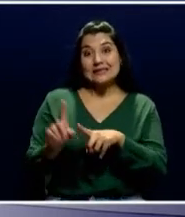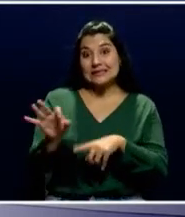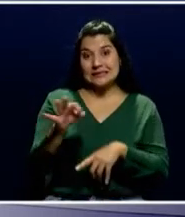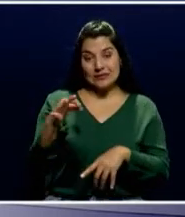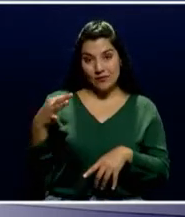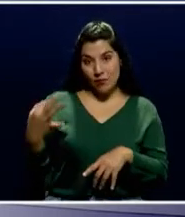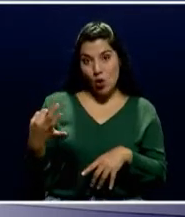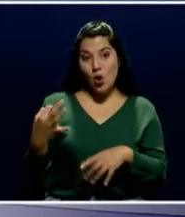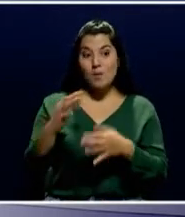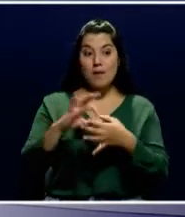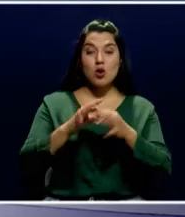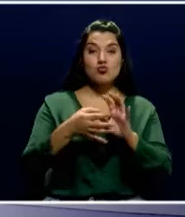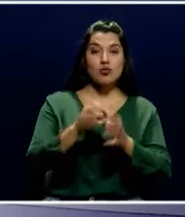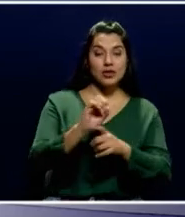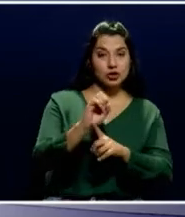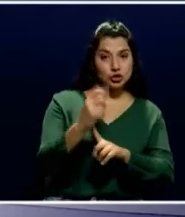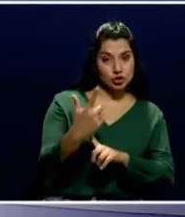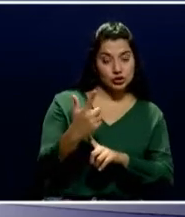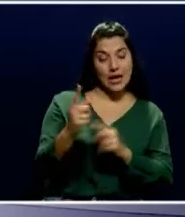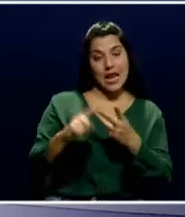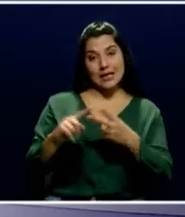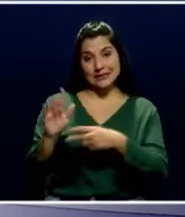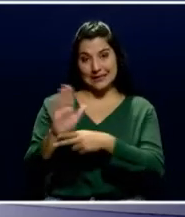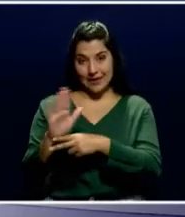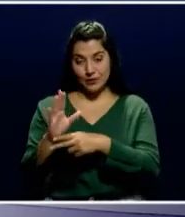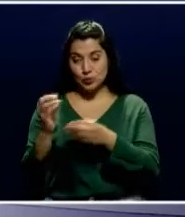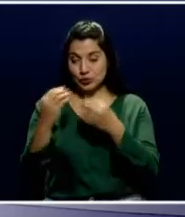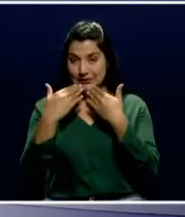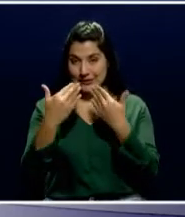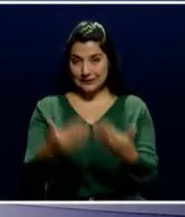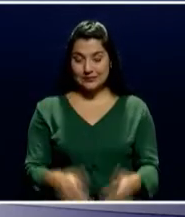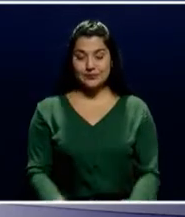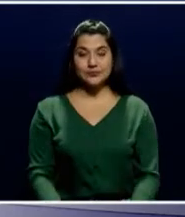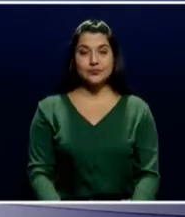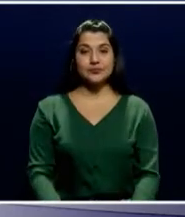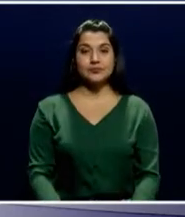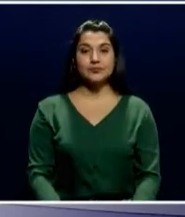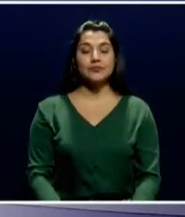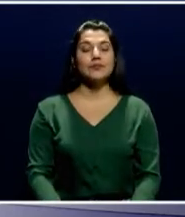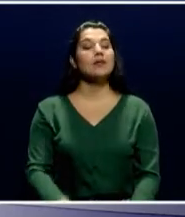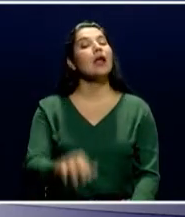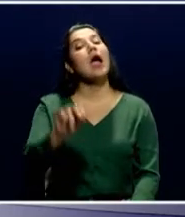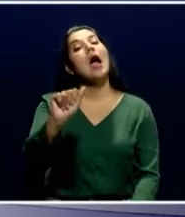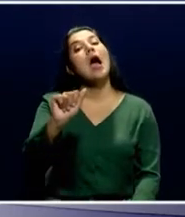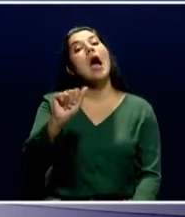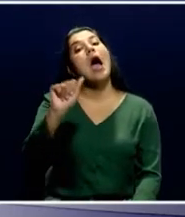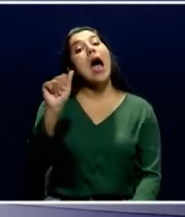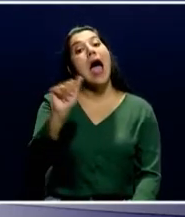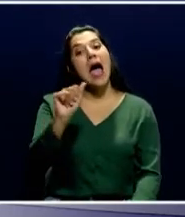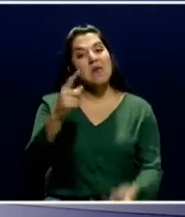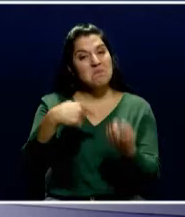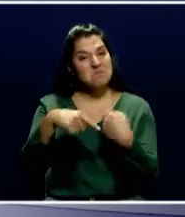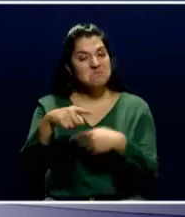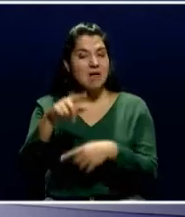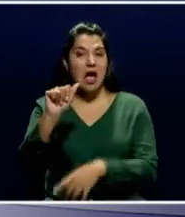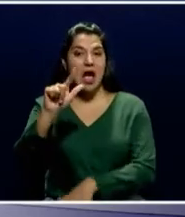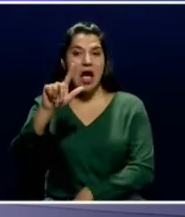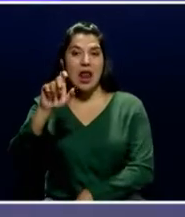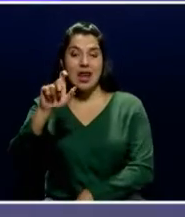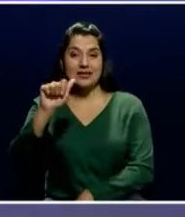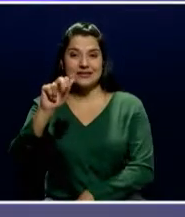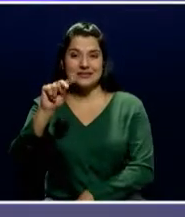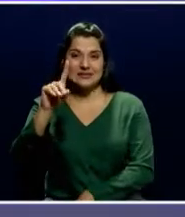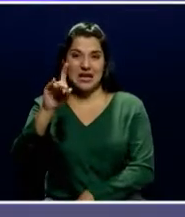medios, tanto redes sociales como la televisión. Muchísimas gracias. Don Alexander, dicen los expertos que una de